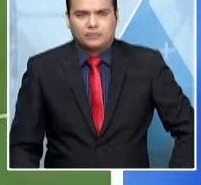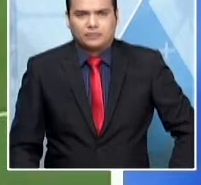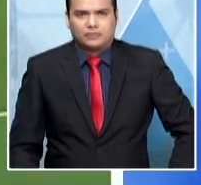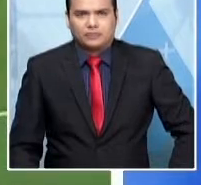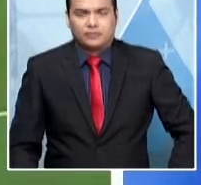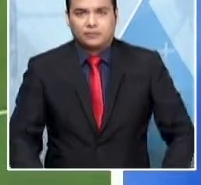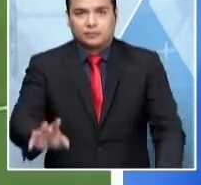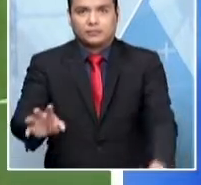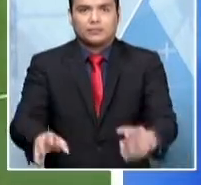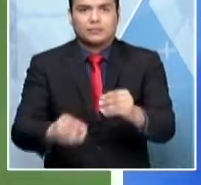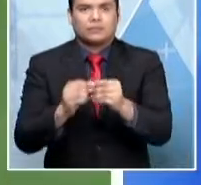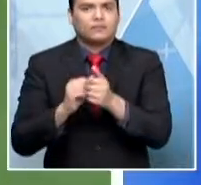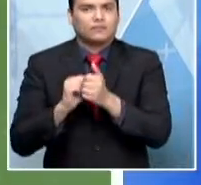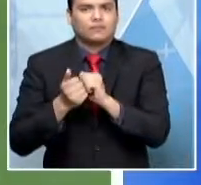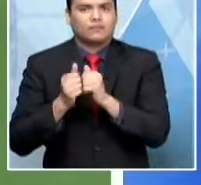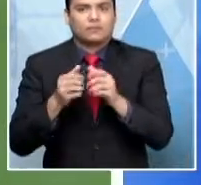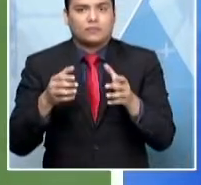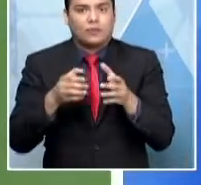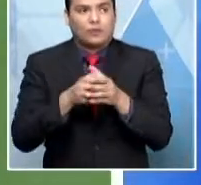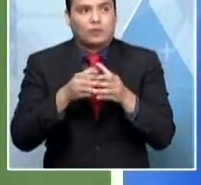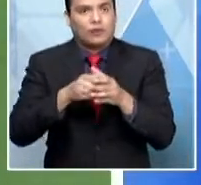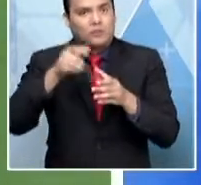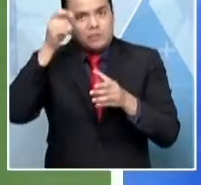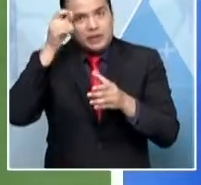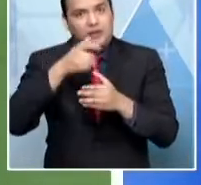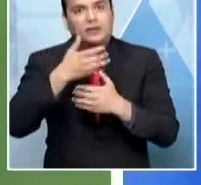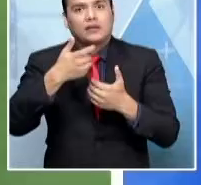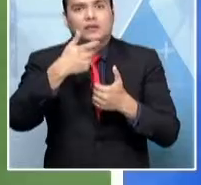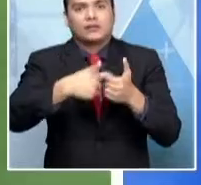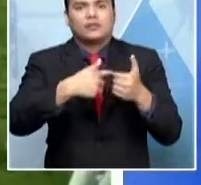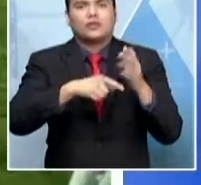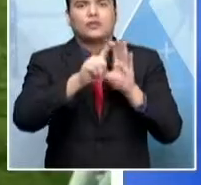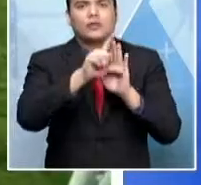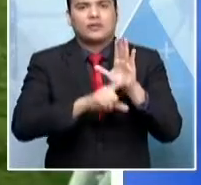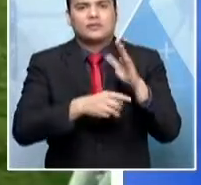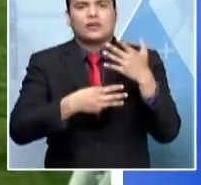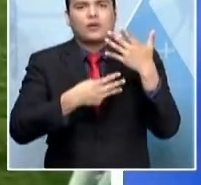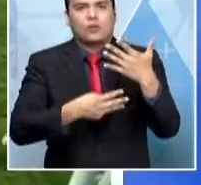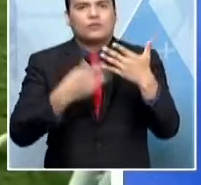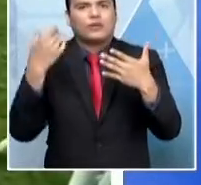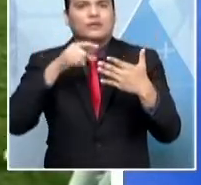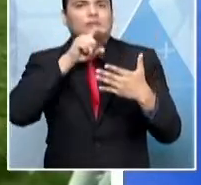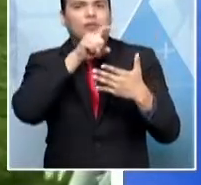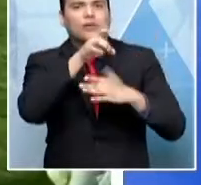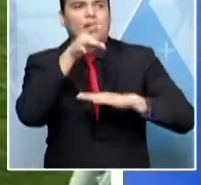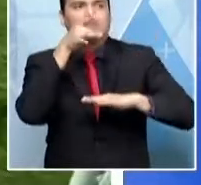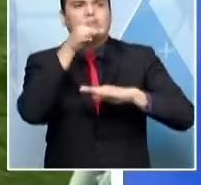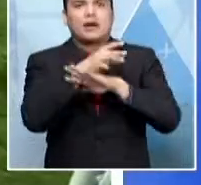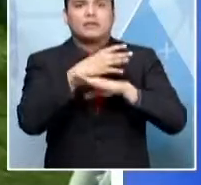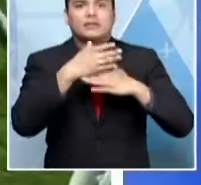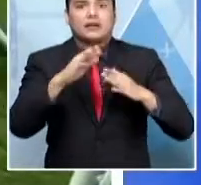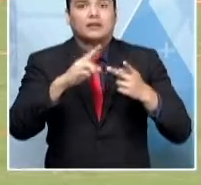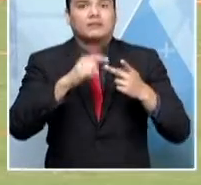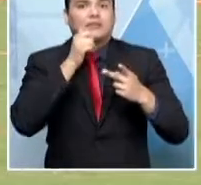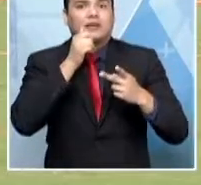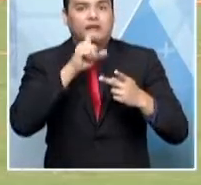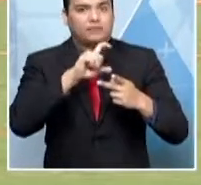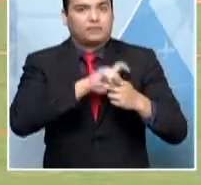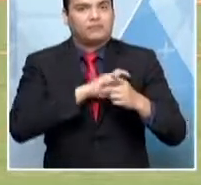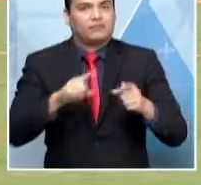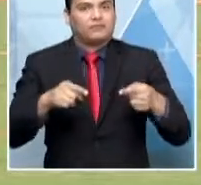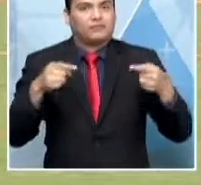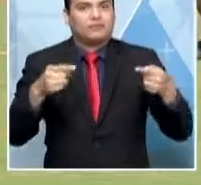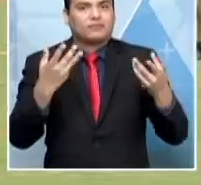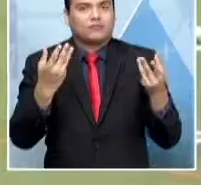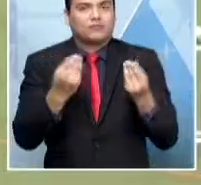Y en deporte, los Diablos Rojos llegaron al octavo lugar de la liga luego de vencer al Bucaramanga. Mañana Deportivo Cali buscará una victoria frente